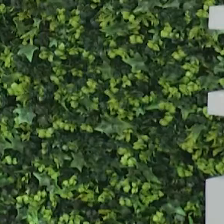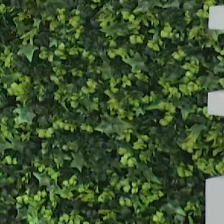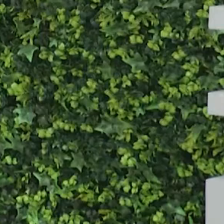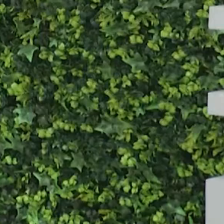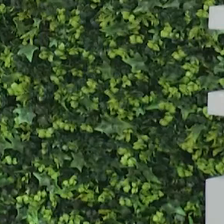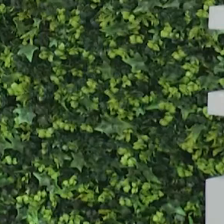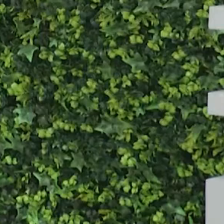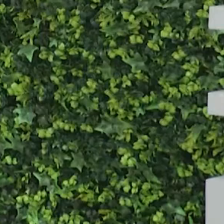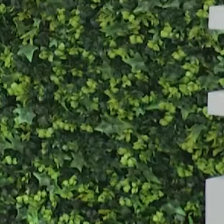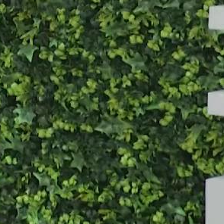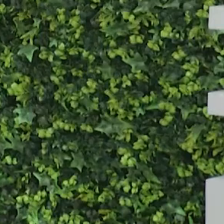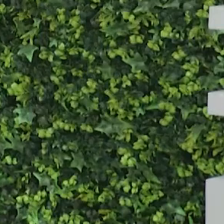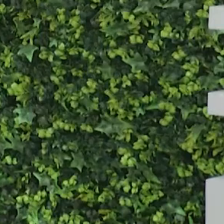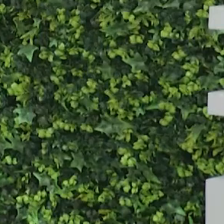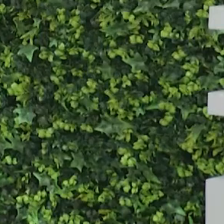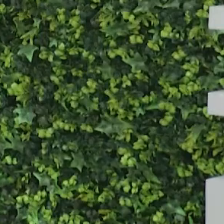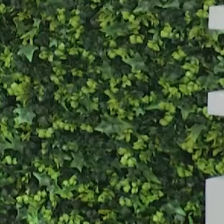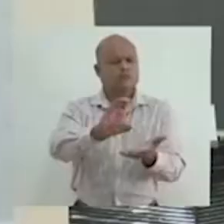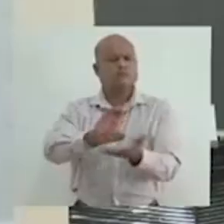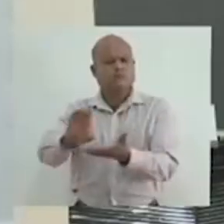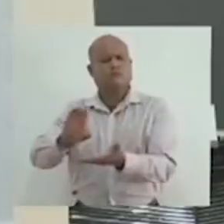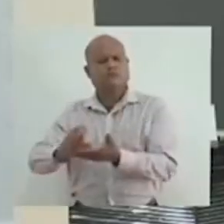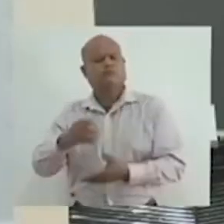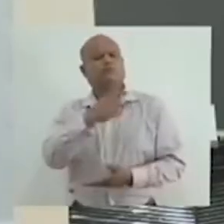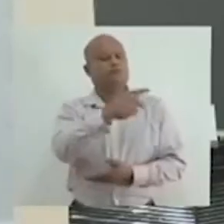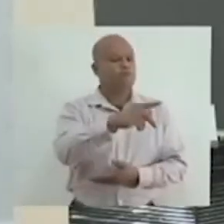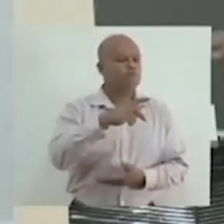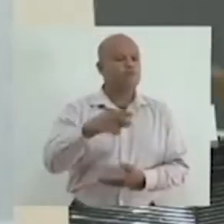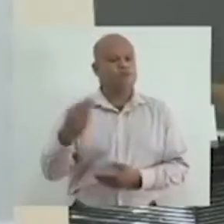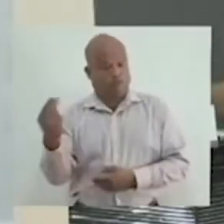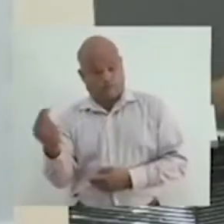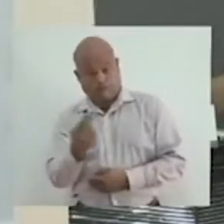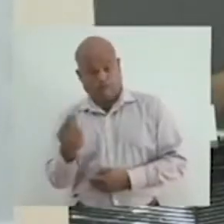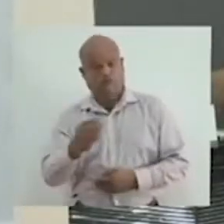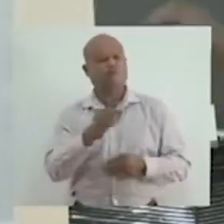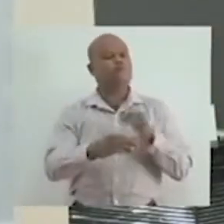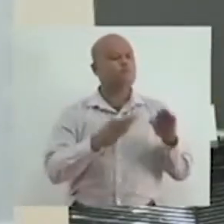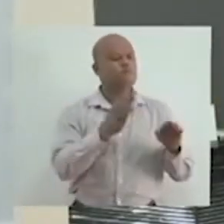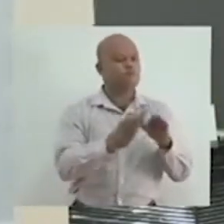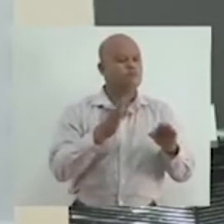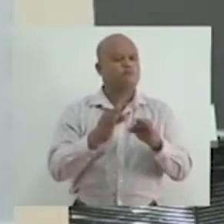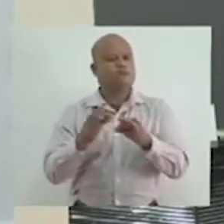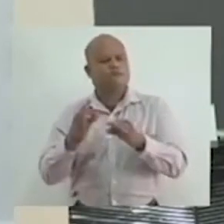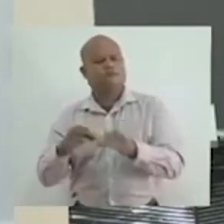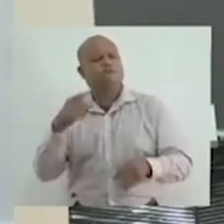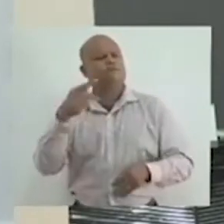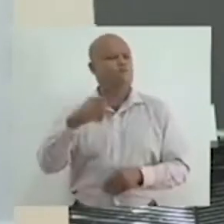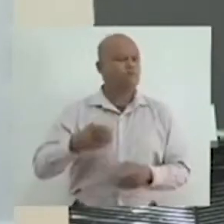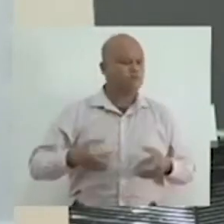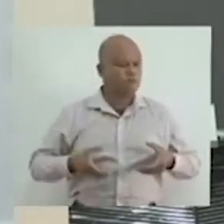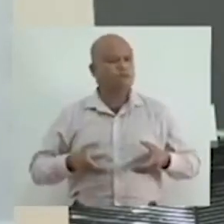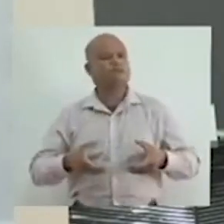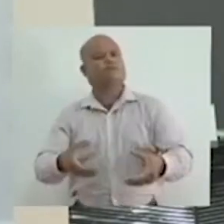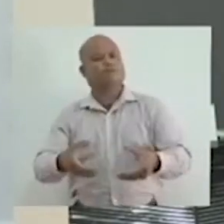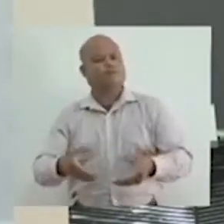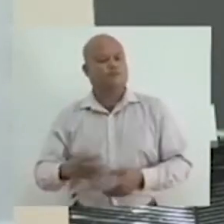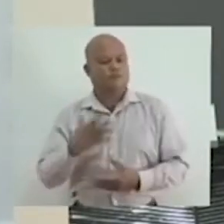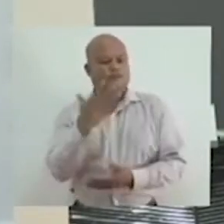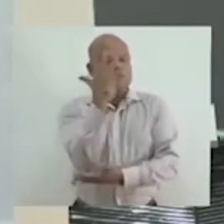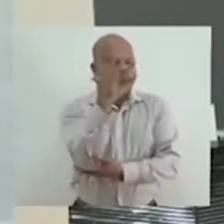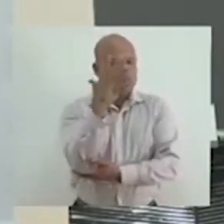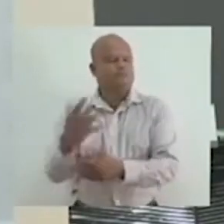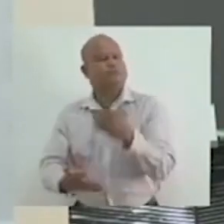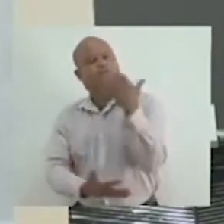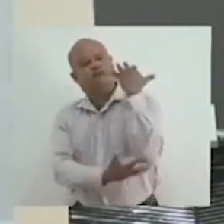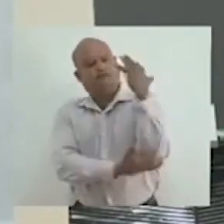las propuestas que maneja, se ve que es una mujer que tiene experiencia en el tema político, me agradó que ella iba con pruebas y con muestras de acciones que podía hacer, y